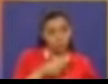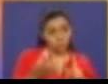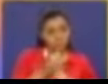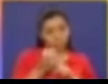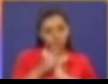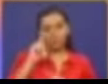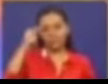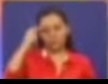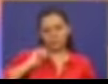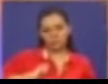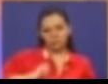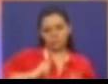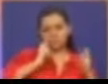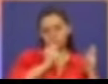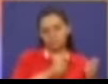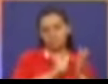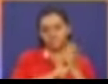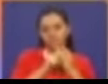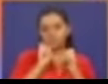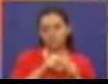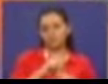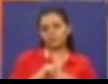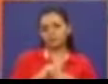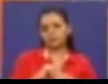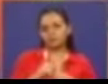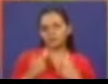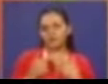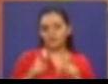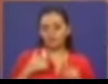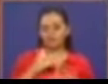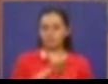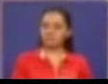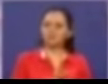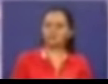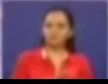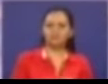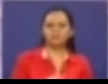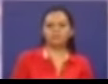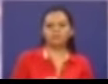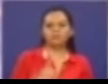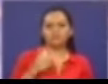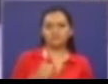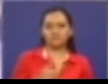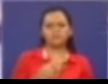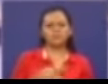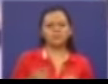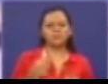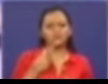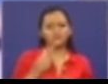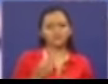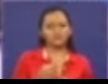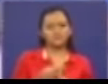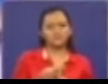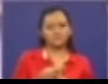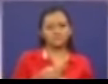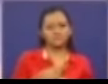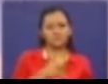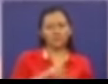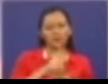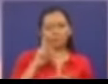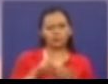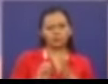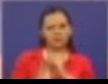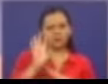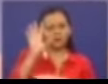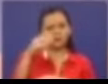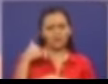Gobierno Nacional, del Ministerio de Deportes, para que puedan entrenarse con toda calma, con toda comodidad. No me saques, por favor, la diapositiva. Jessica,